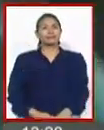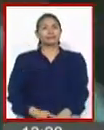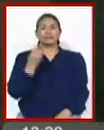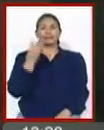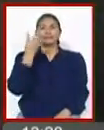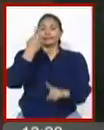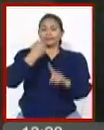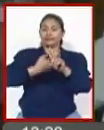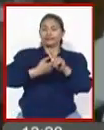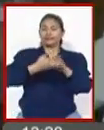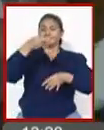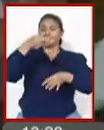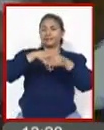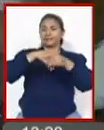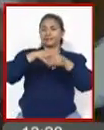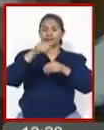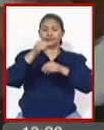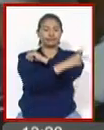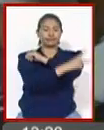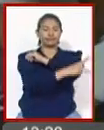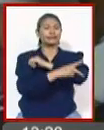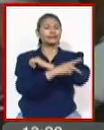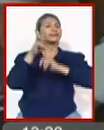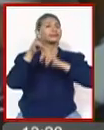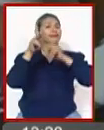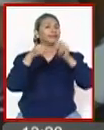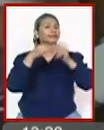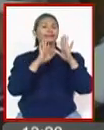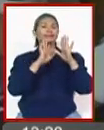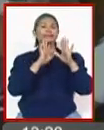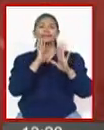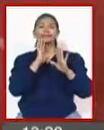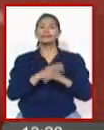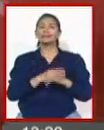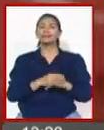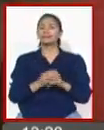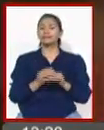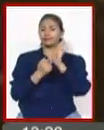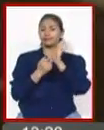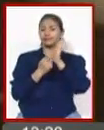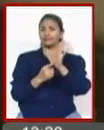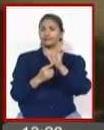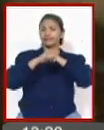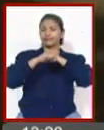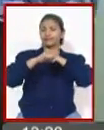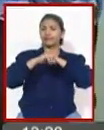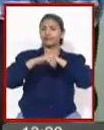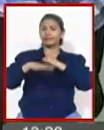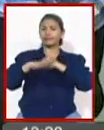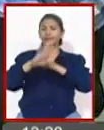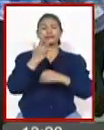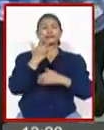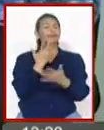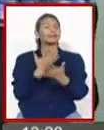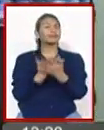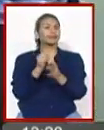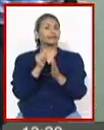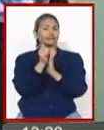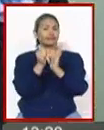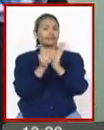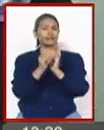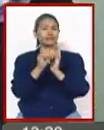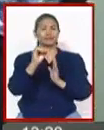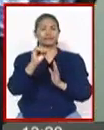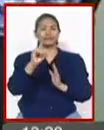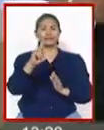4 meses de las elecciones judiciales en el país, los candidatos aprovechan los medios de comunicación para hacer llegar sus propuestas de trabajo. Es el caso del abogado Olvis